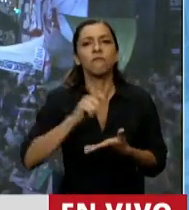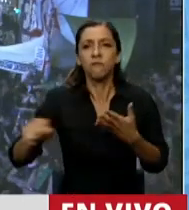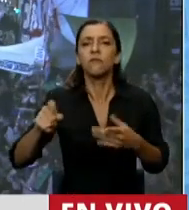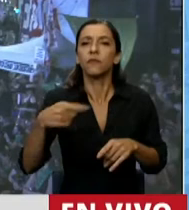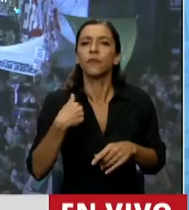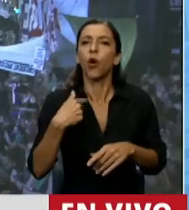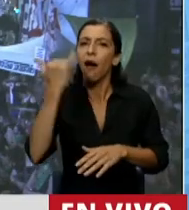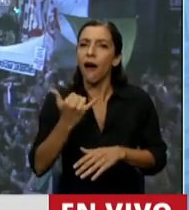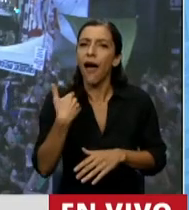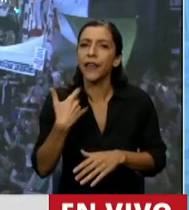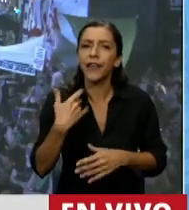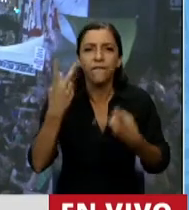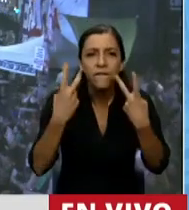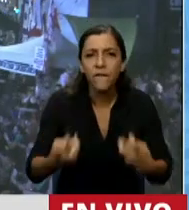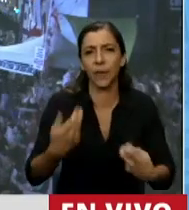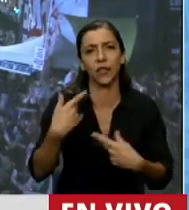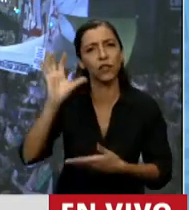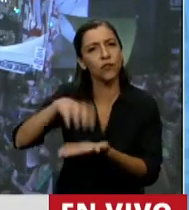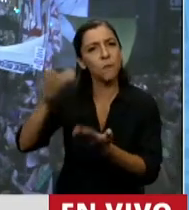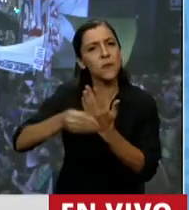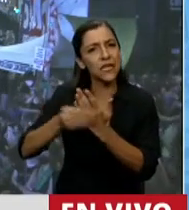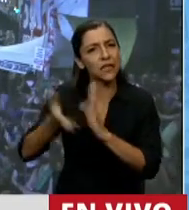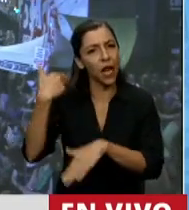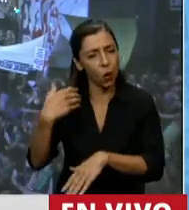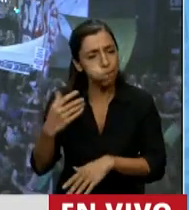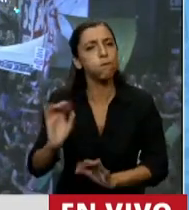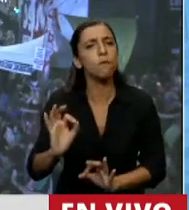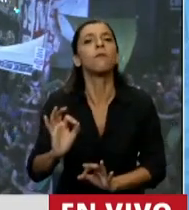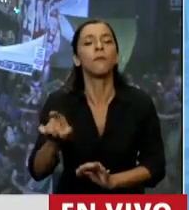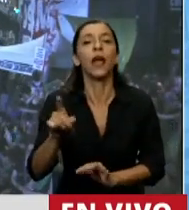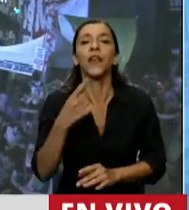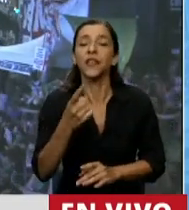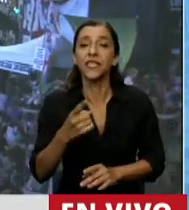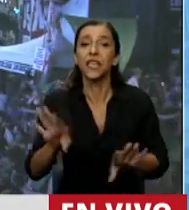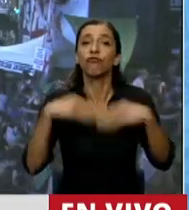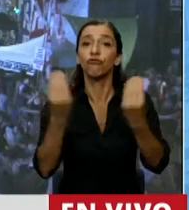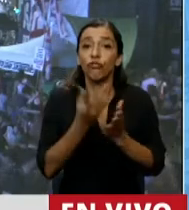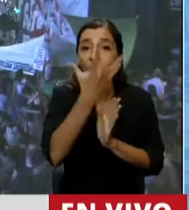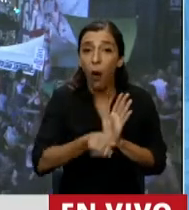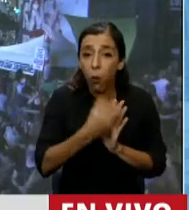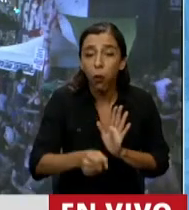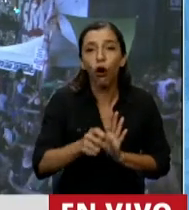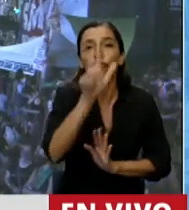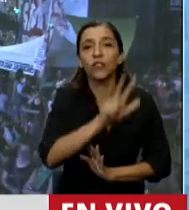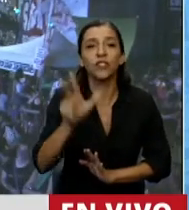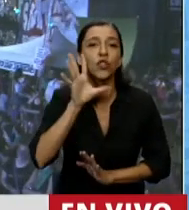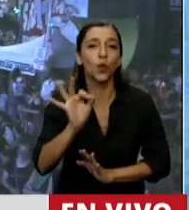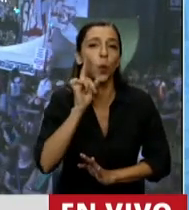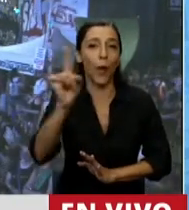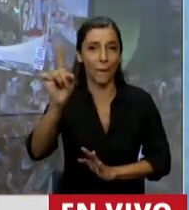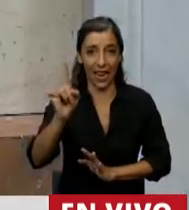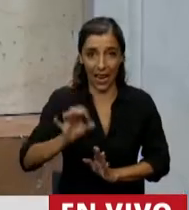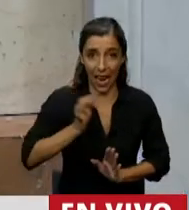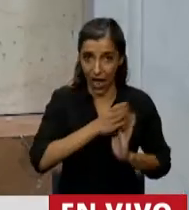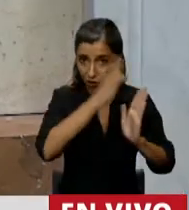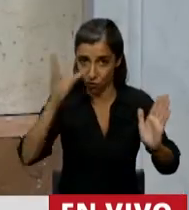trabajo que hizo el Ministerio estimaba que son 350.000 al año. Uno cada dos